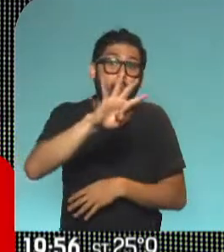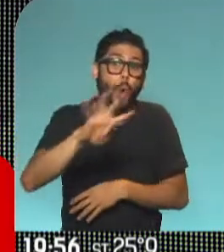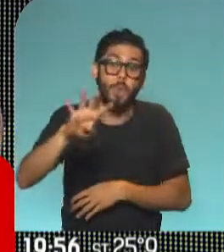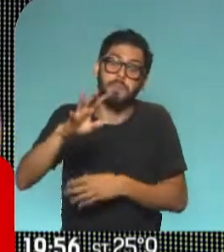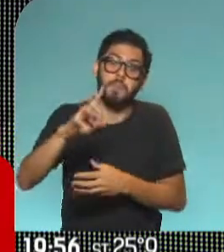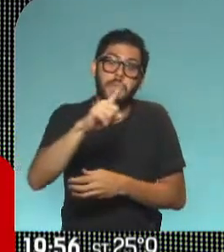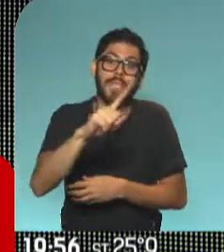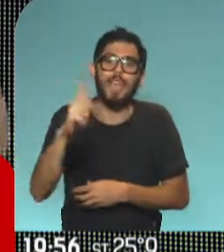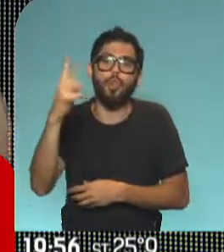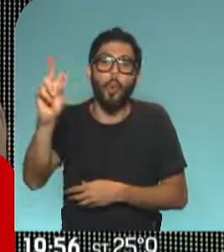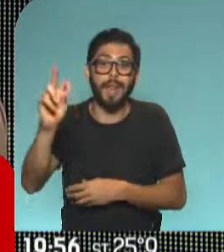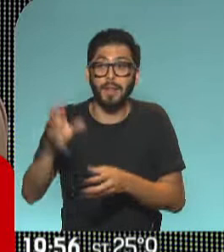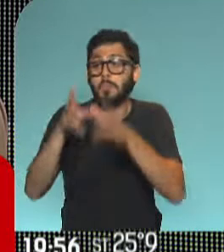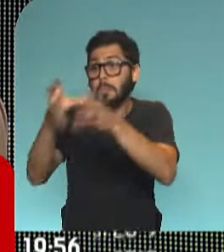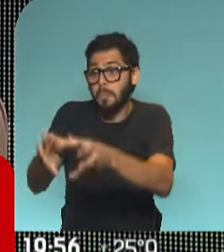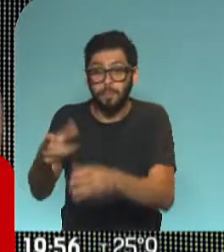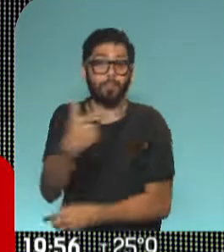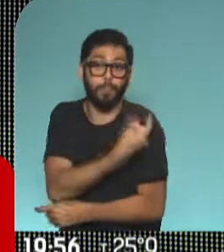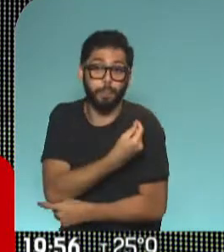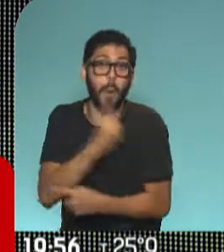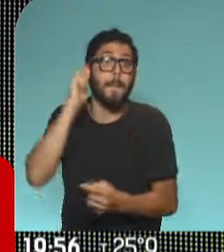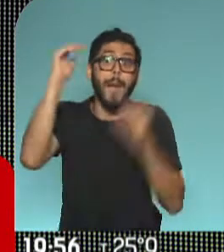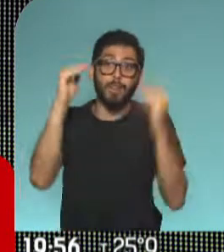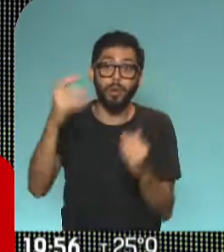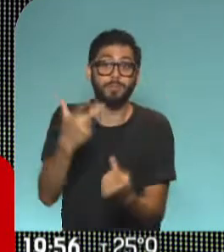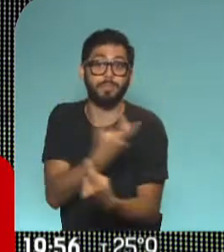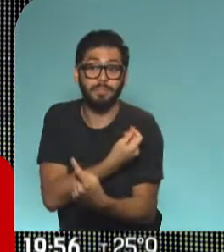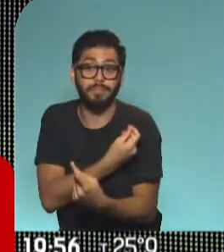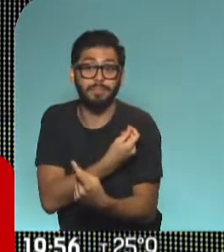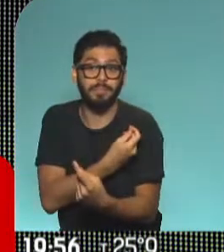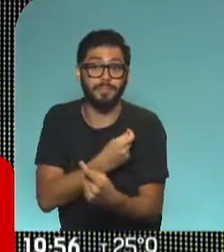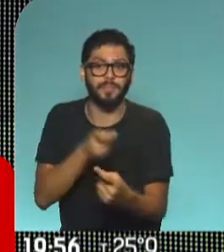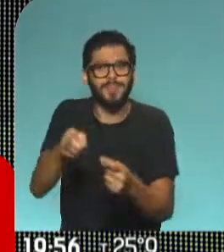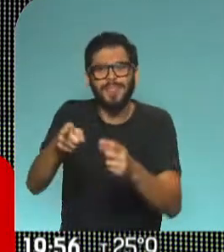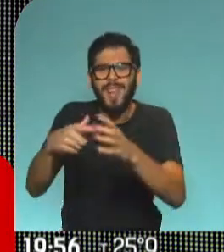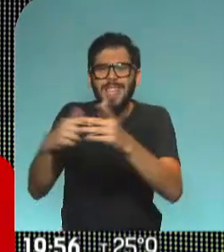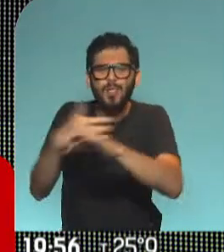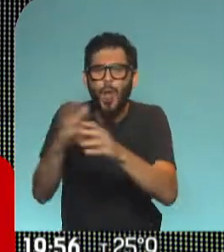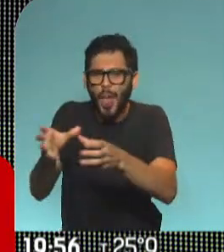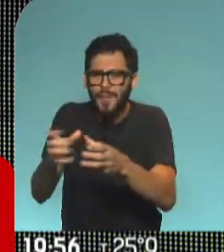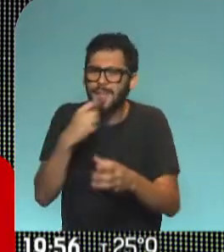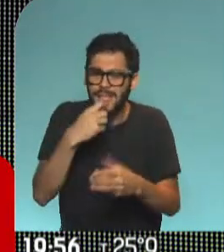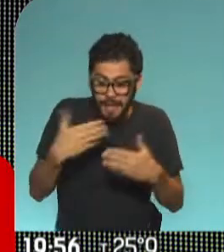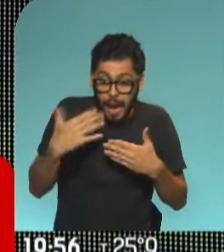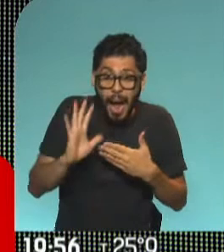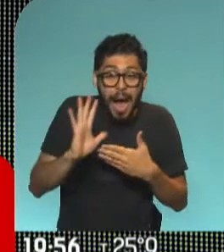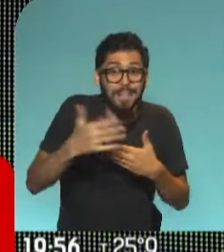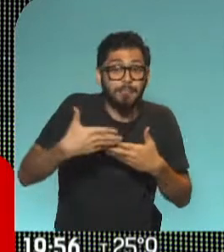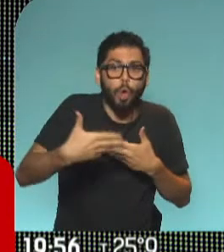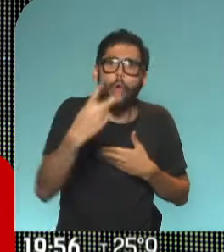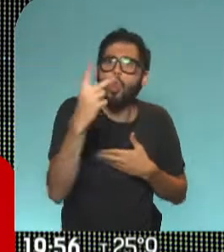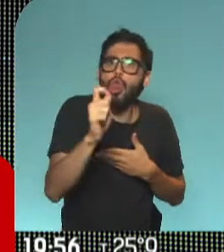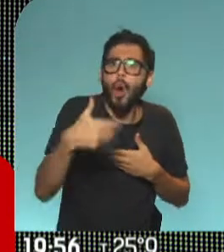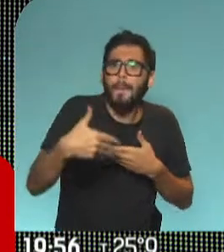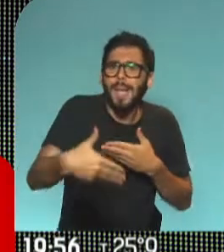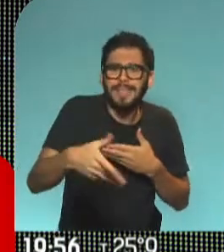¿no? Mayores, etc. En esas ciudades, si realmente nosotros avanzamos 2 meses más como venimos a la vacunación,